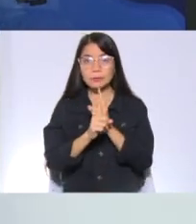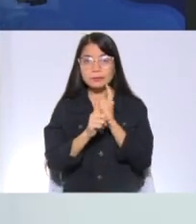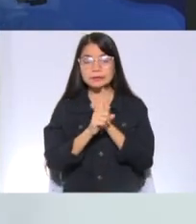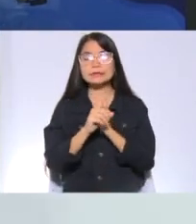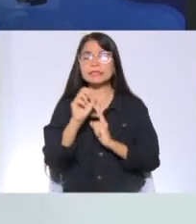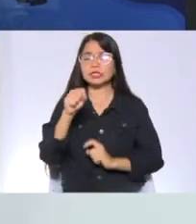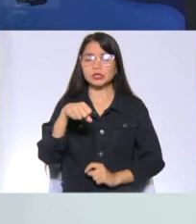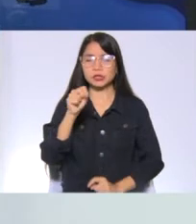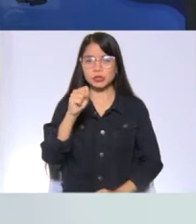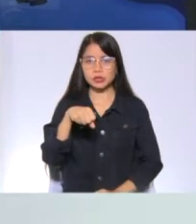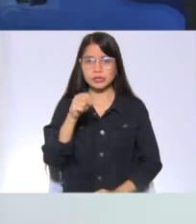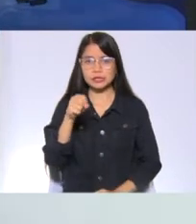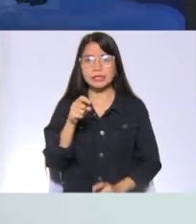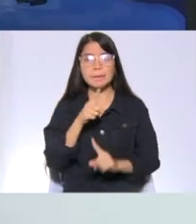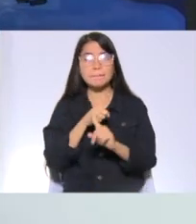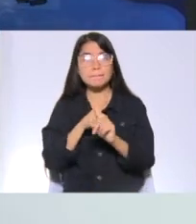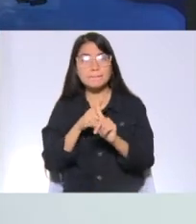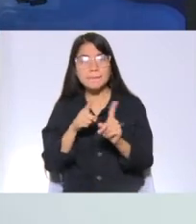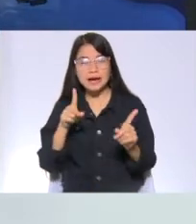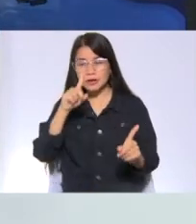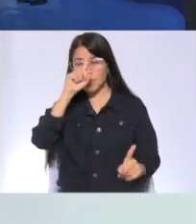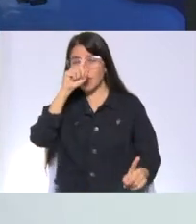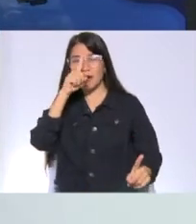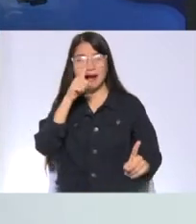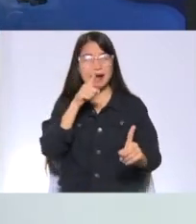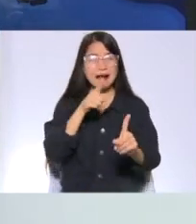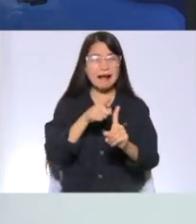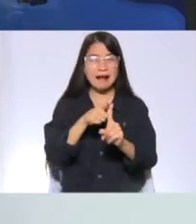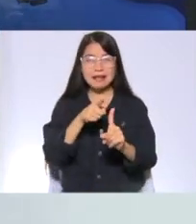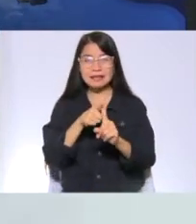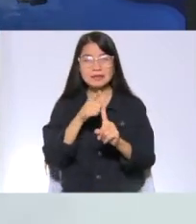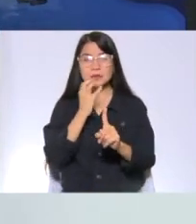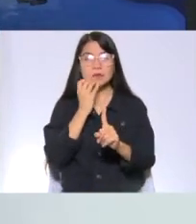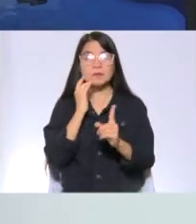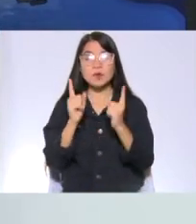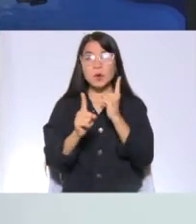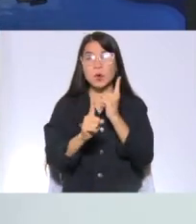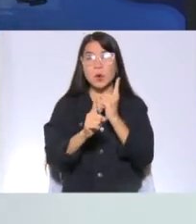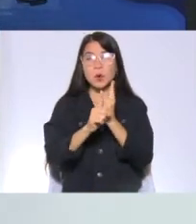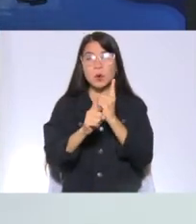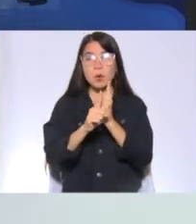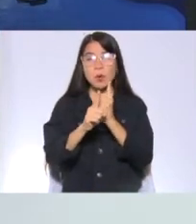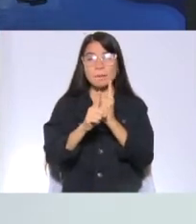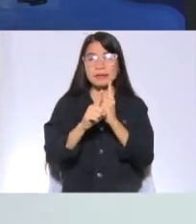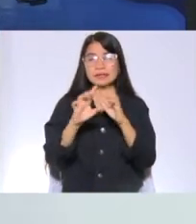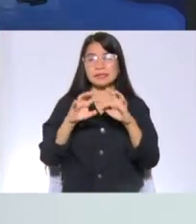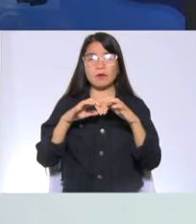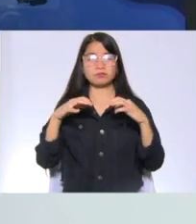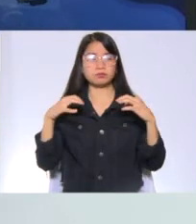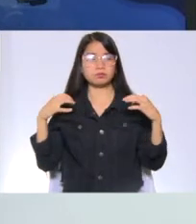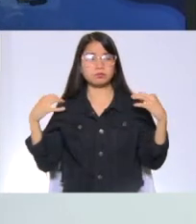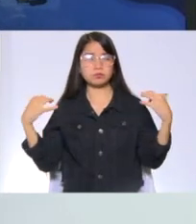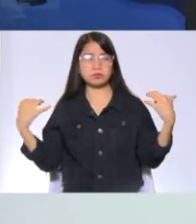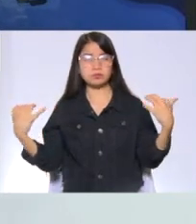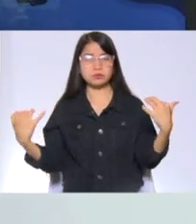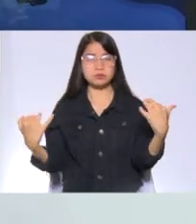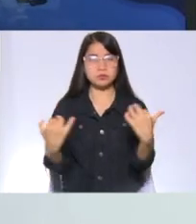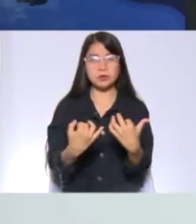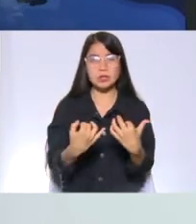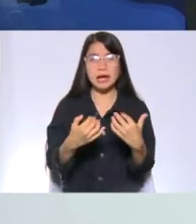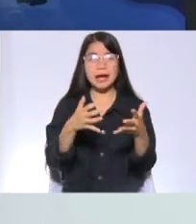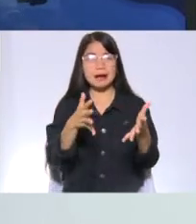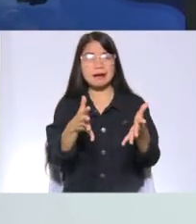finalidad de competir en una competencia, valga la redundancia, donde se vaya a obtener alguna